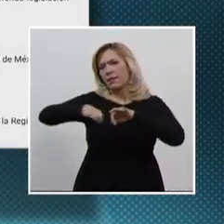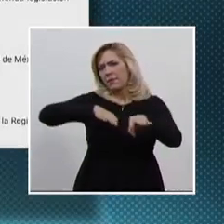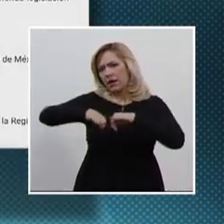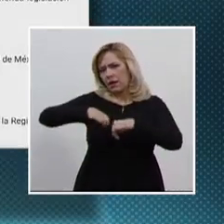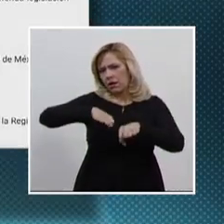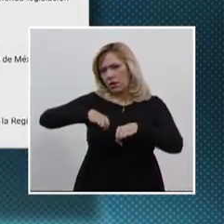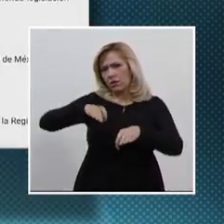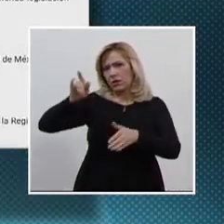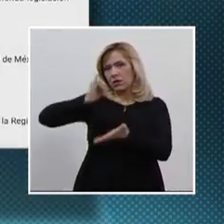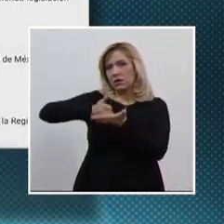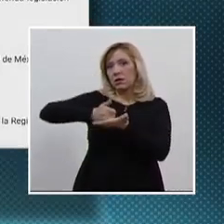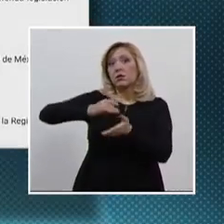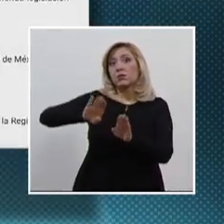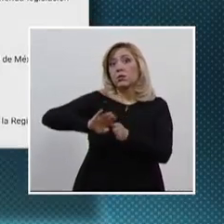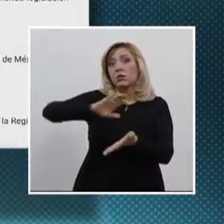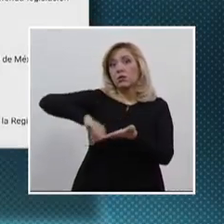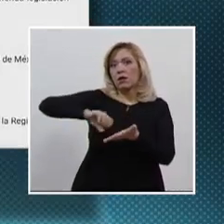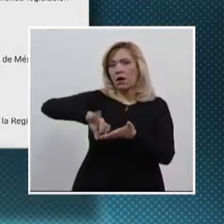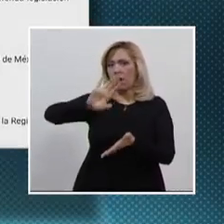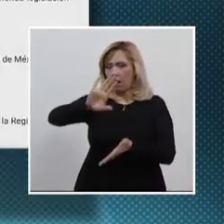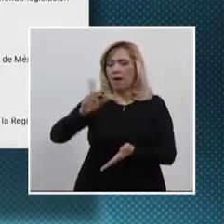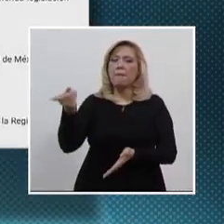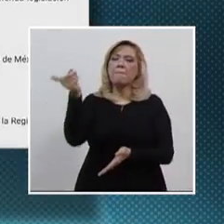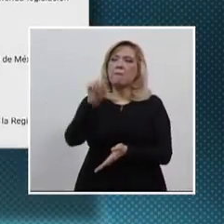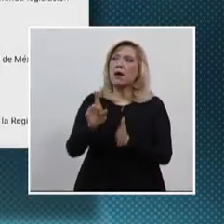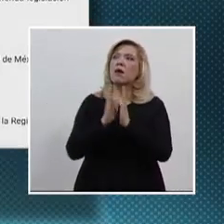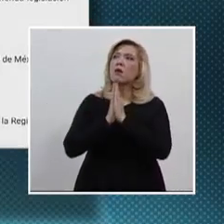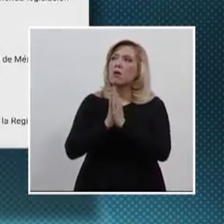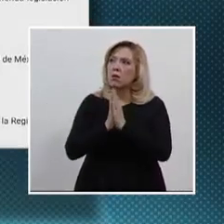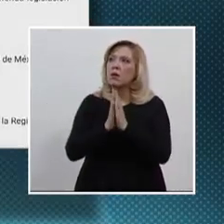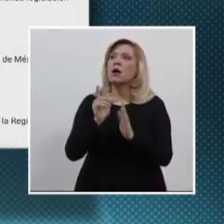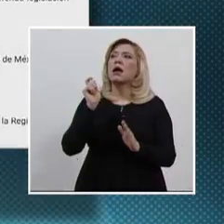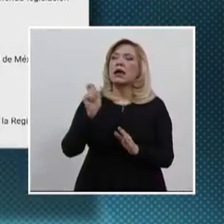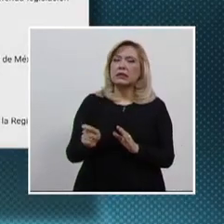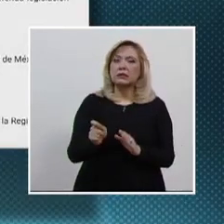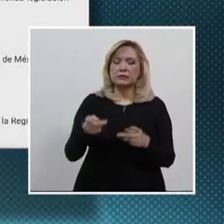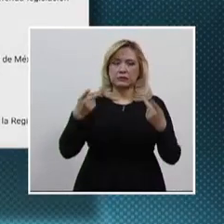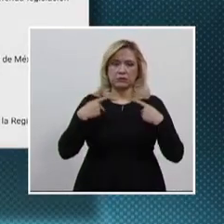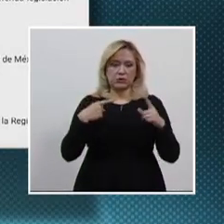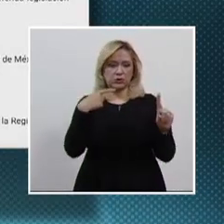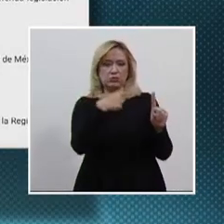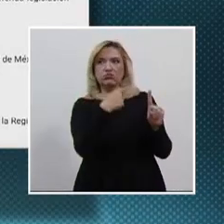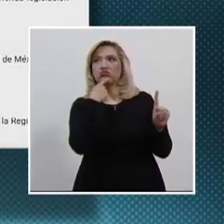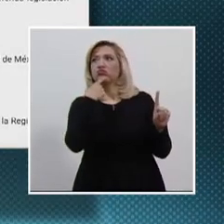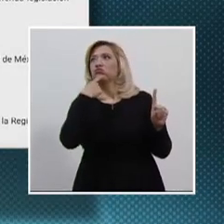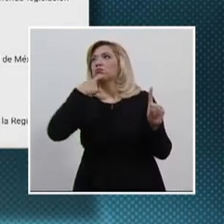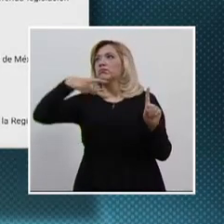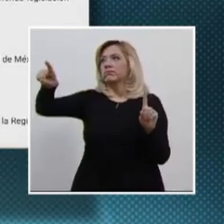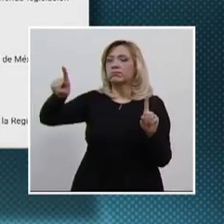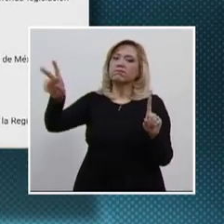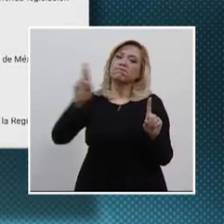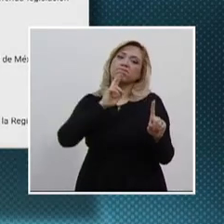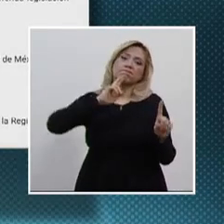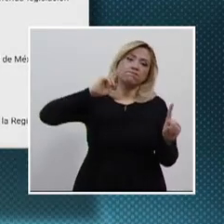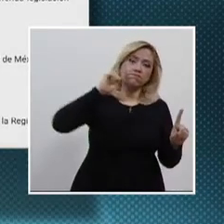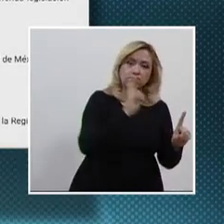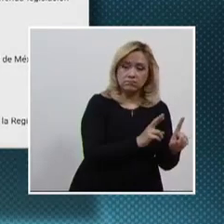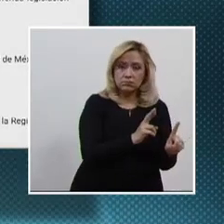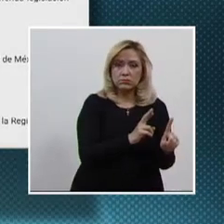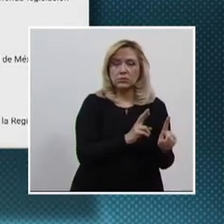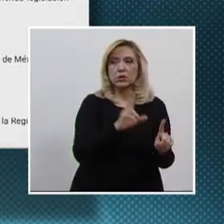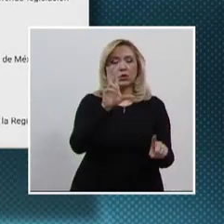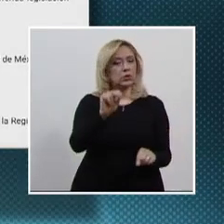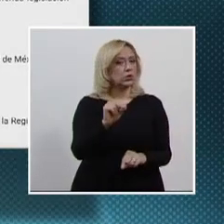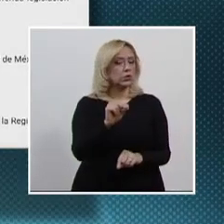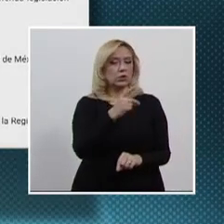que el acuerdo mediante el cual se ordena correr traslado a la parte actora con la contestación de la demanda no